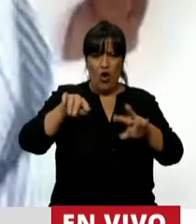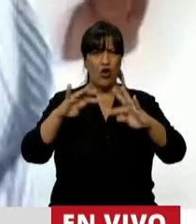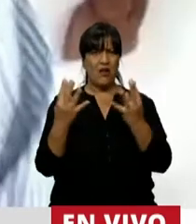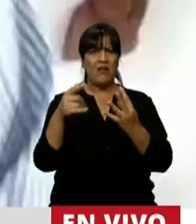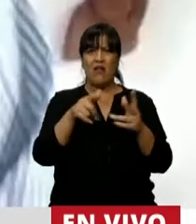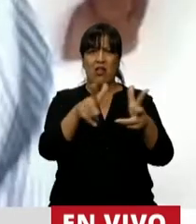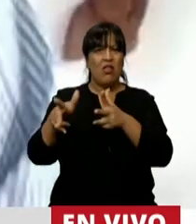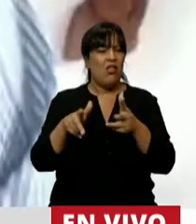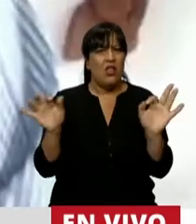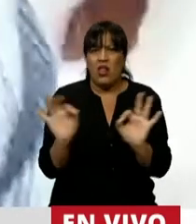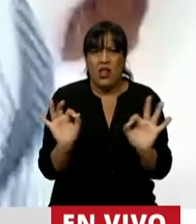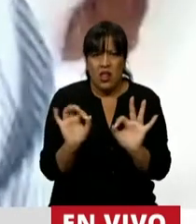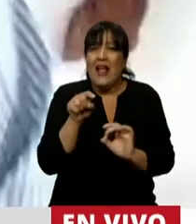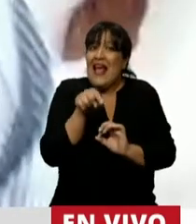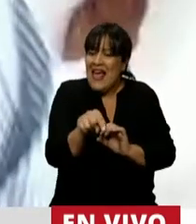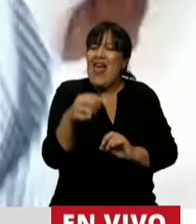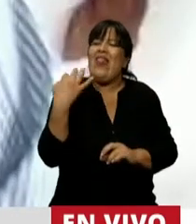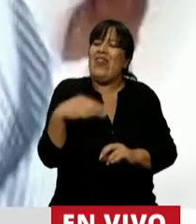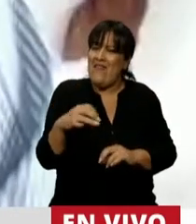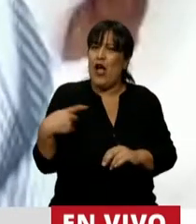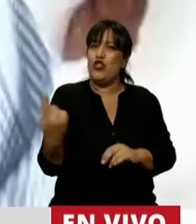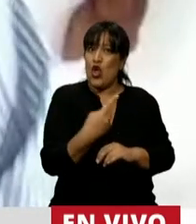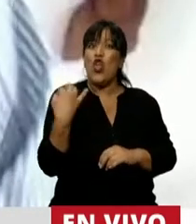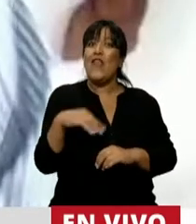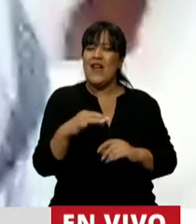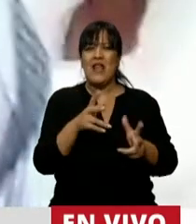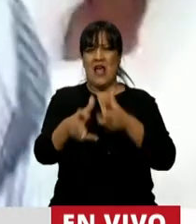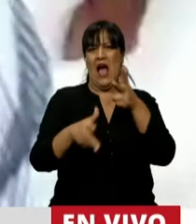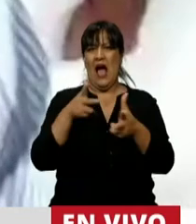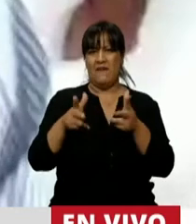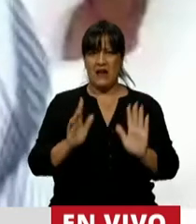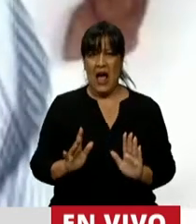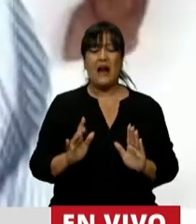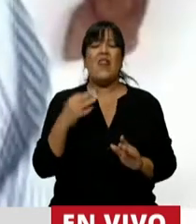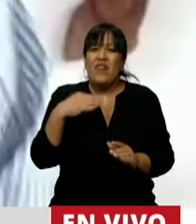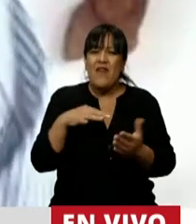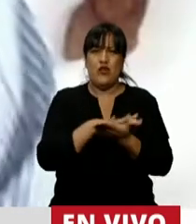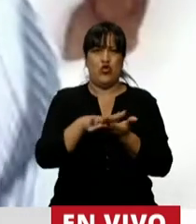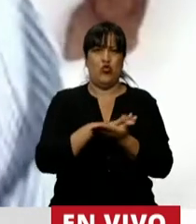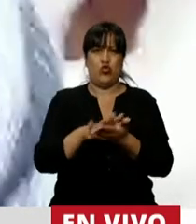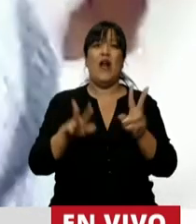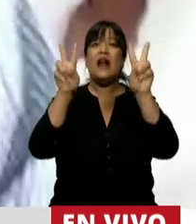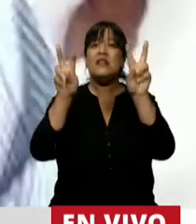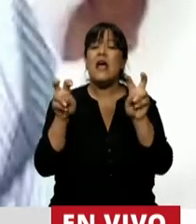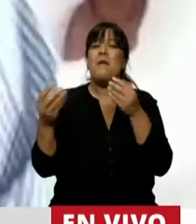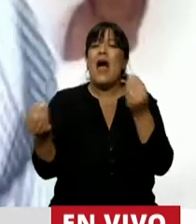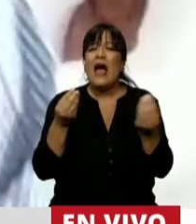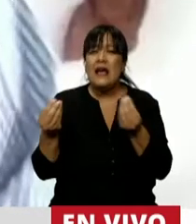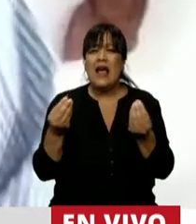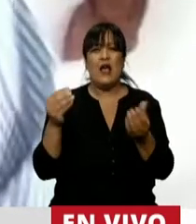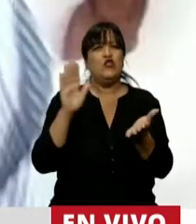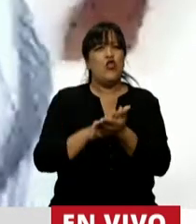recinto. Y ese debate que deberíamos estar abordando y solucionando es el debate sobre